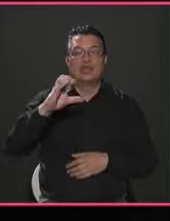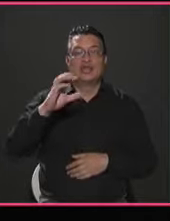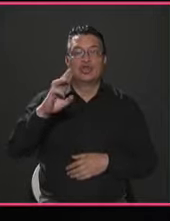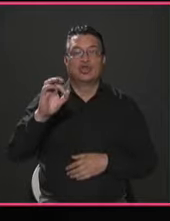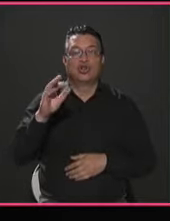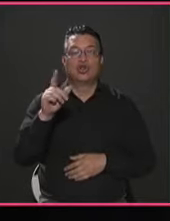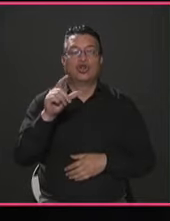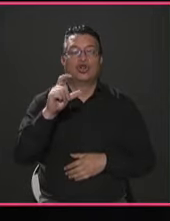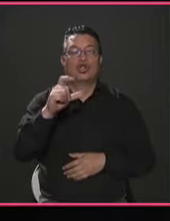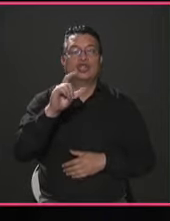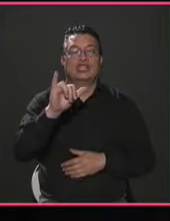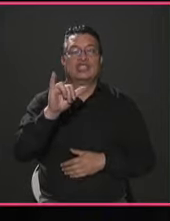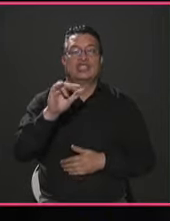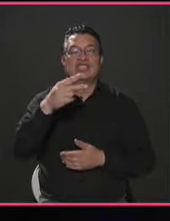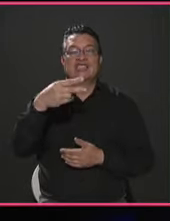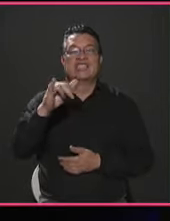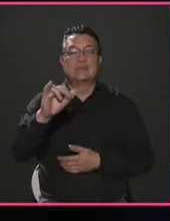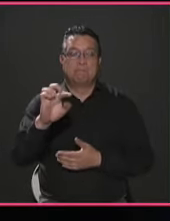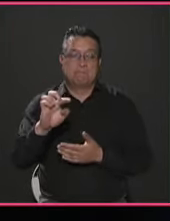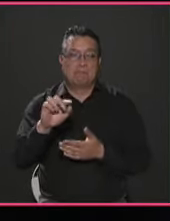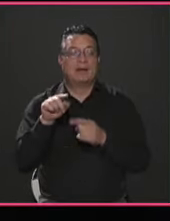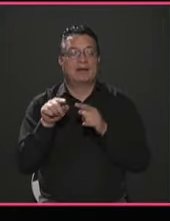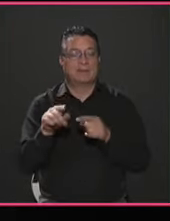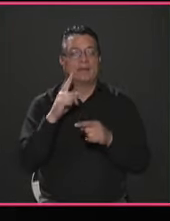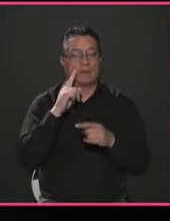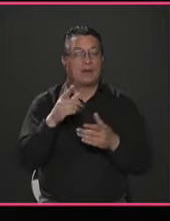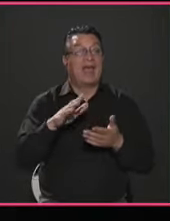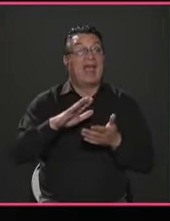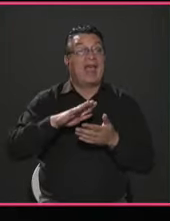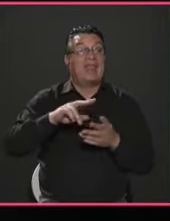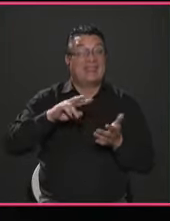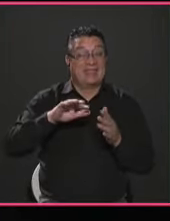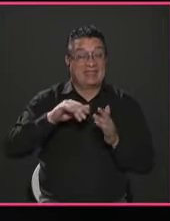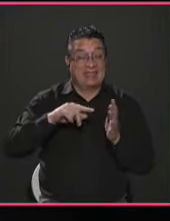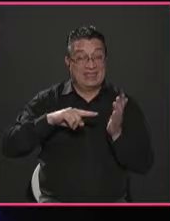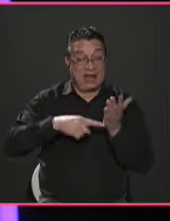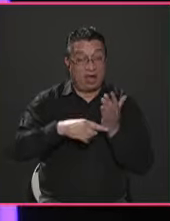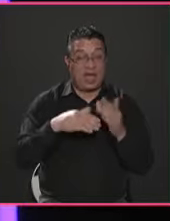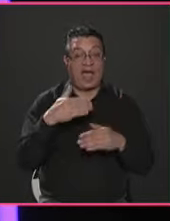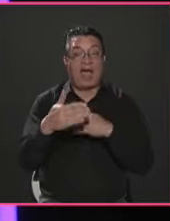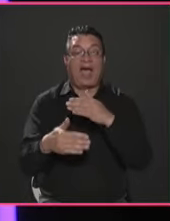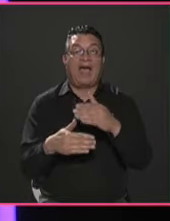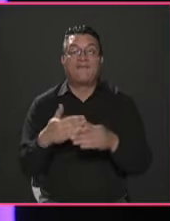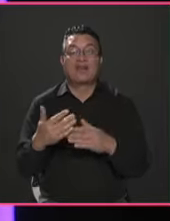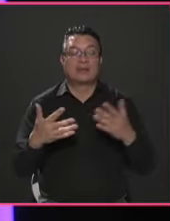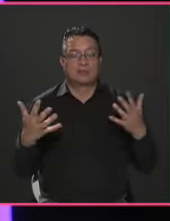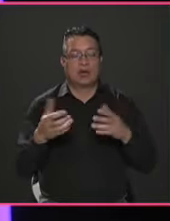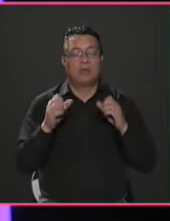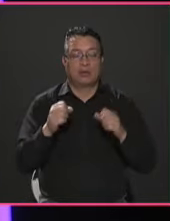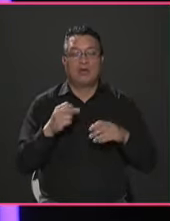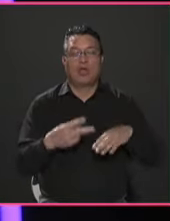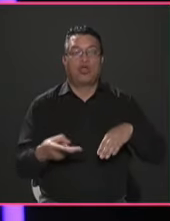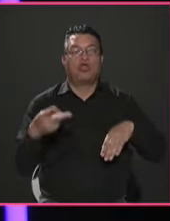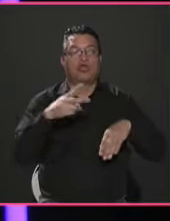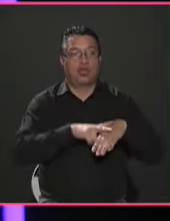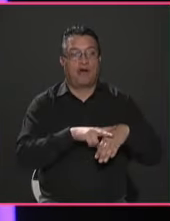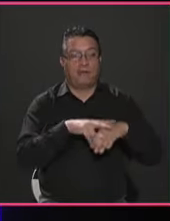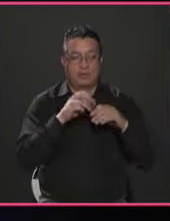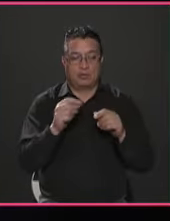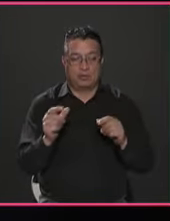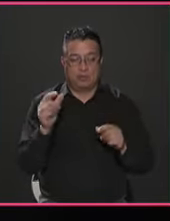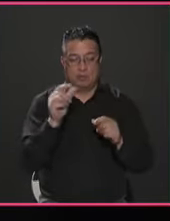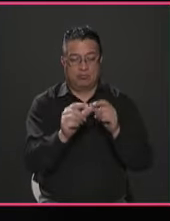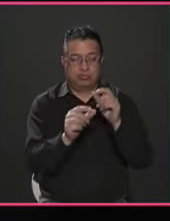ley de mur dice que la tecnología Avanza en el sentido de que se pueden poner el doble de transistores en un